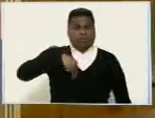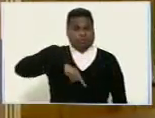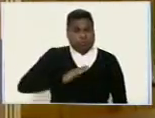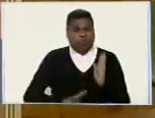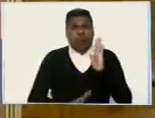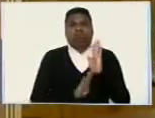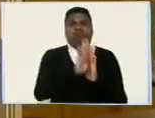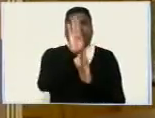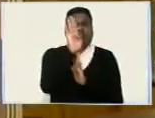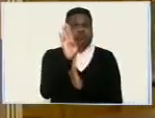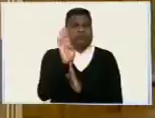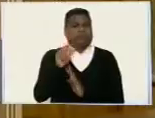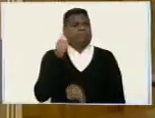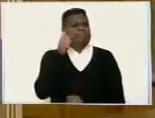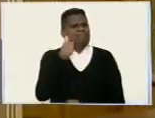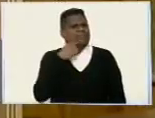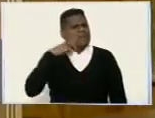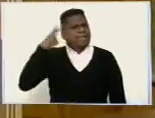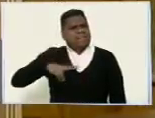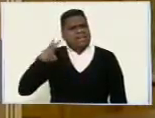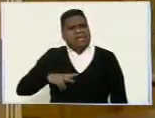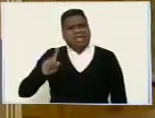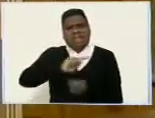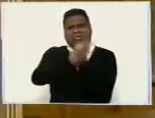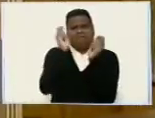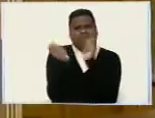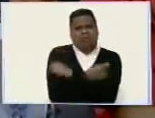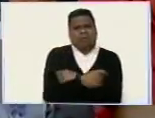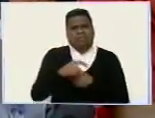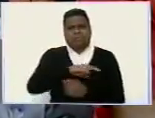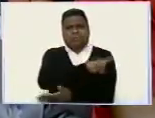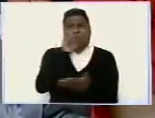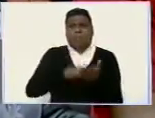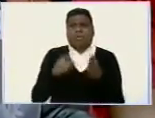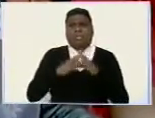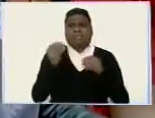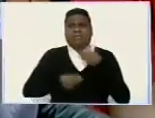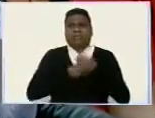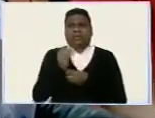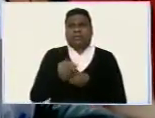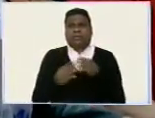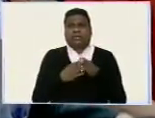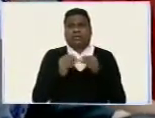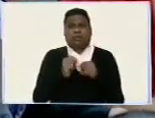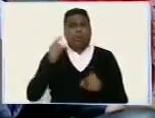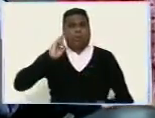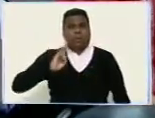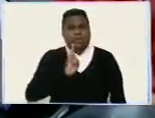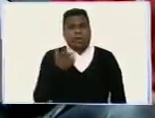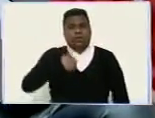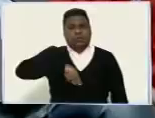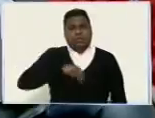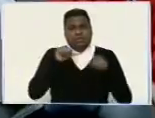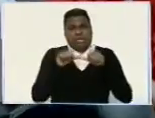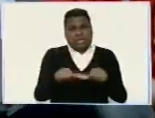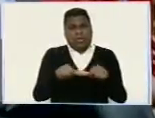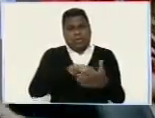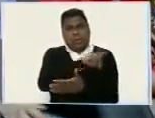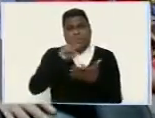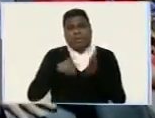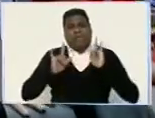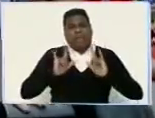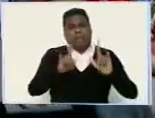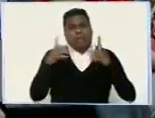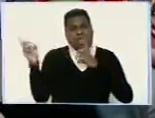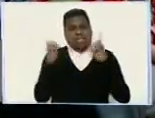avanzando en la verdadera transformación y creación del socialismo bolivariano. Debemos seguir llevando el mismo amor,